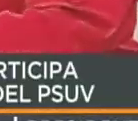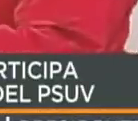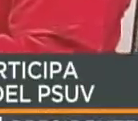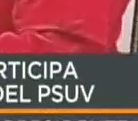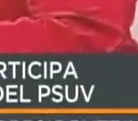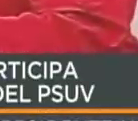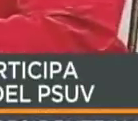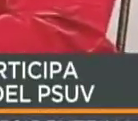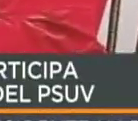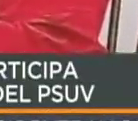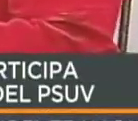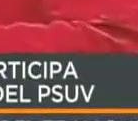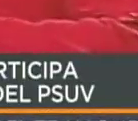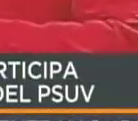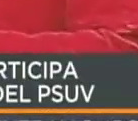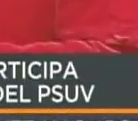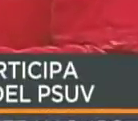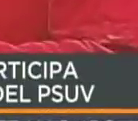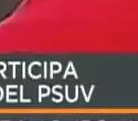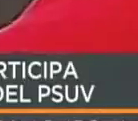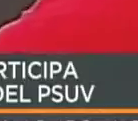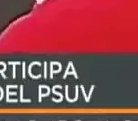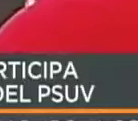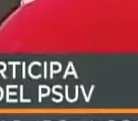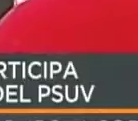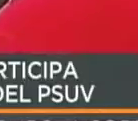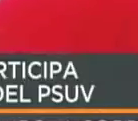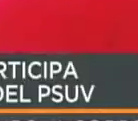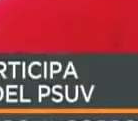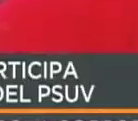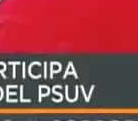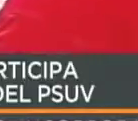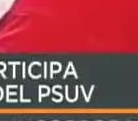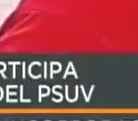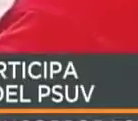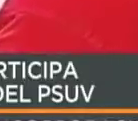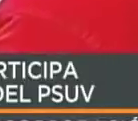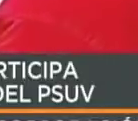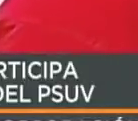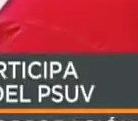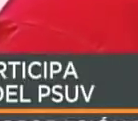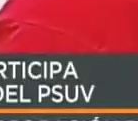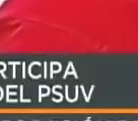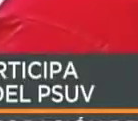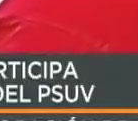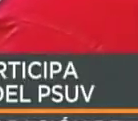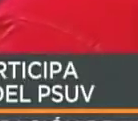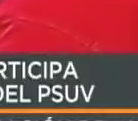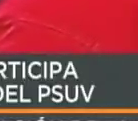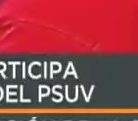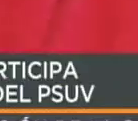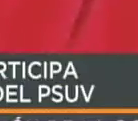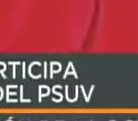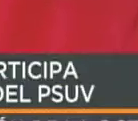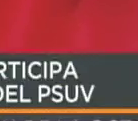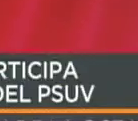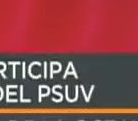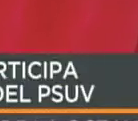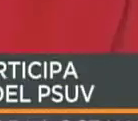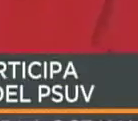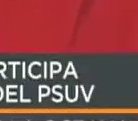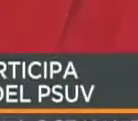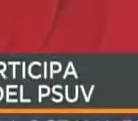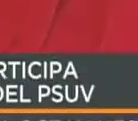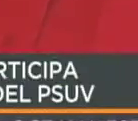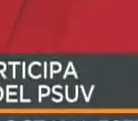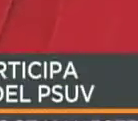distintas oportunidades ha dicho: soy el presidente del diálogo, soy un obsesionado con el diálogo. Aplauden a esta hora quienes